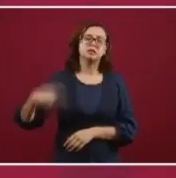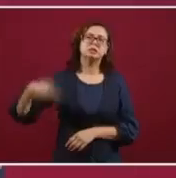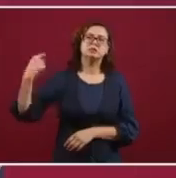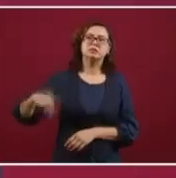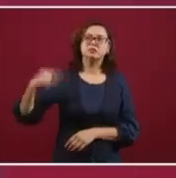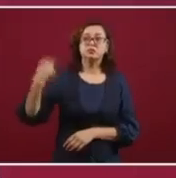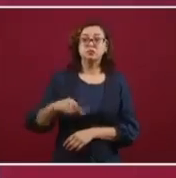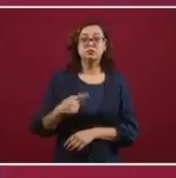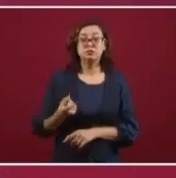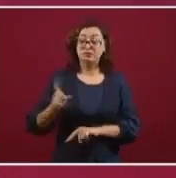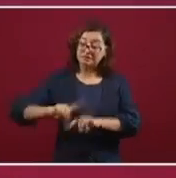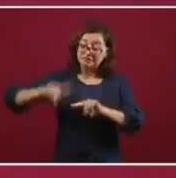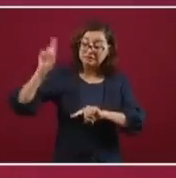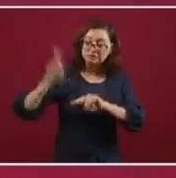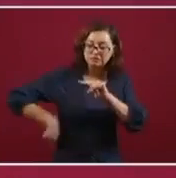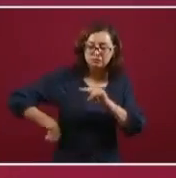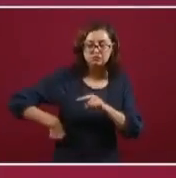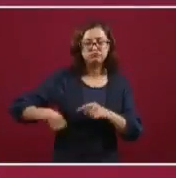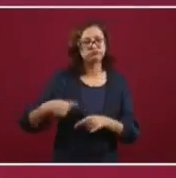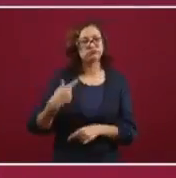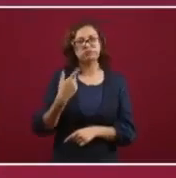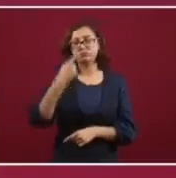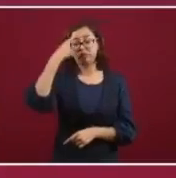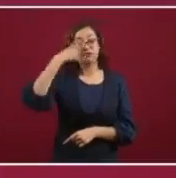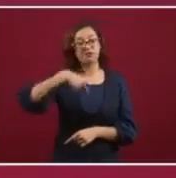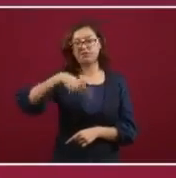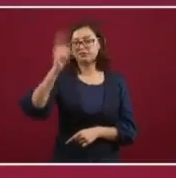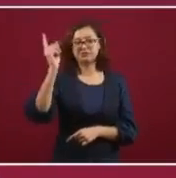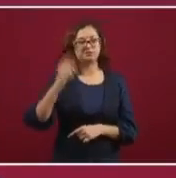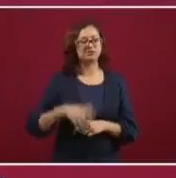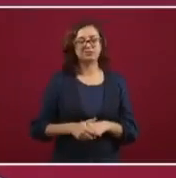No es fácil, ¿sí?,